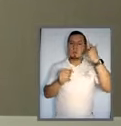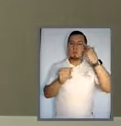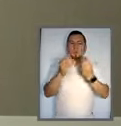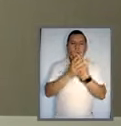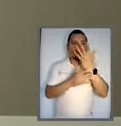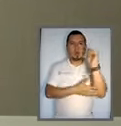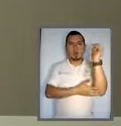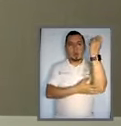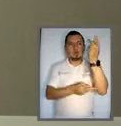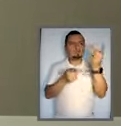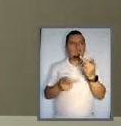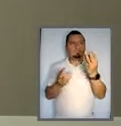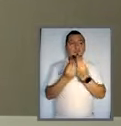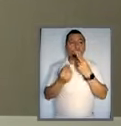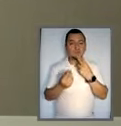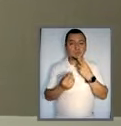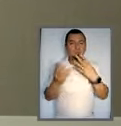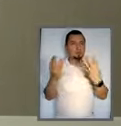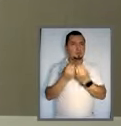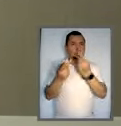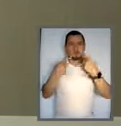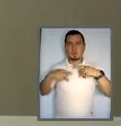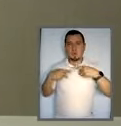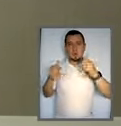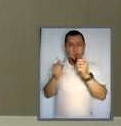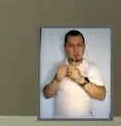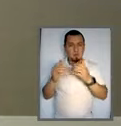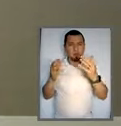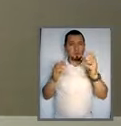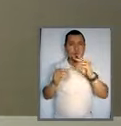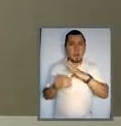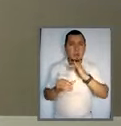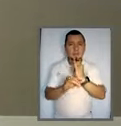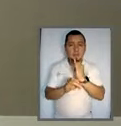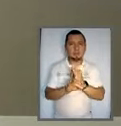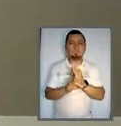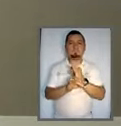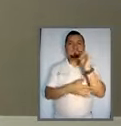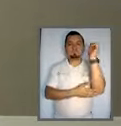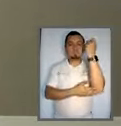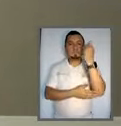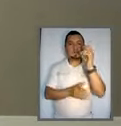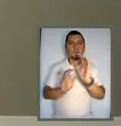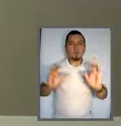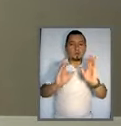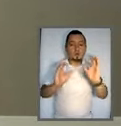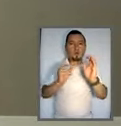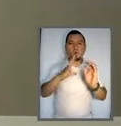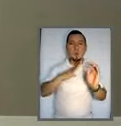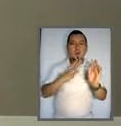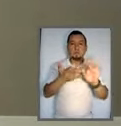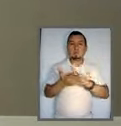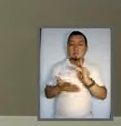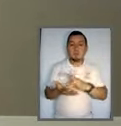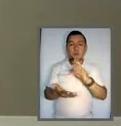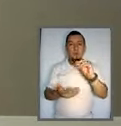escuela o un proceso educativo que no cuente con conectividad, que no cuente con los equipos tecnológicos, llámese computadora,